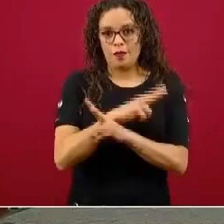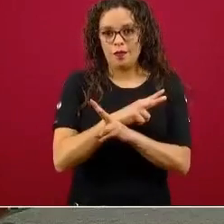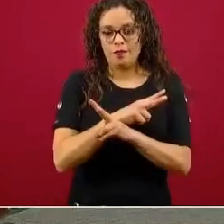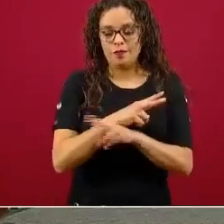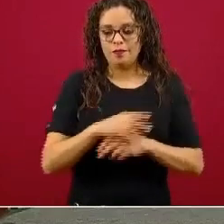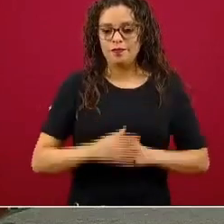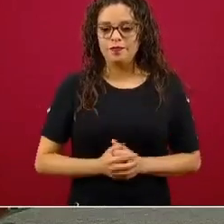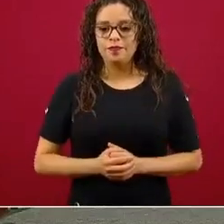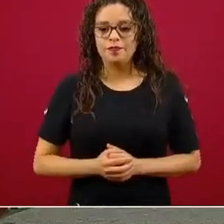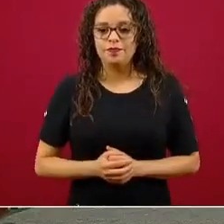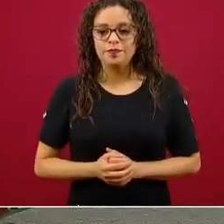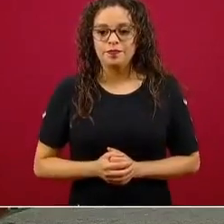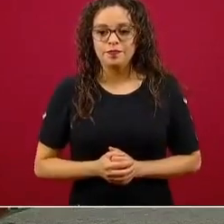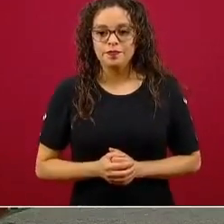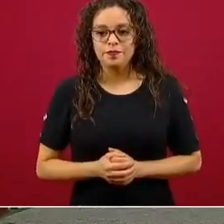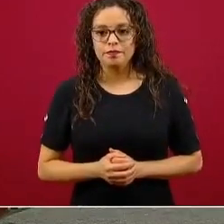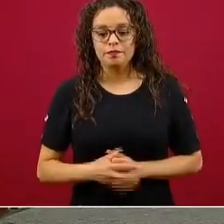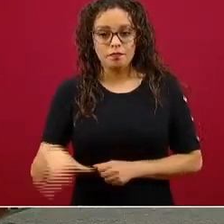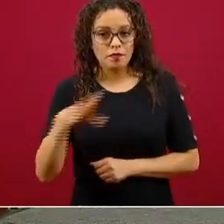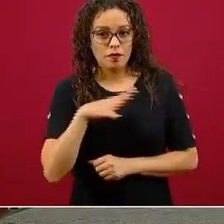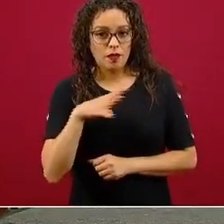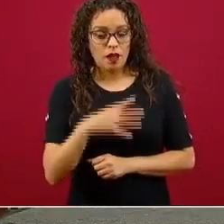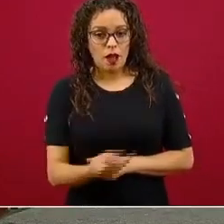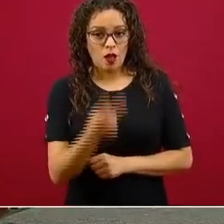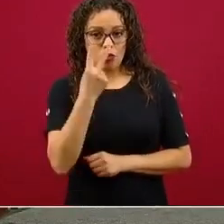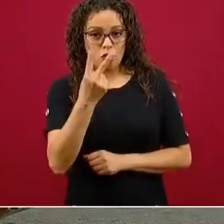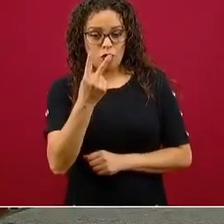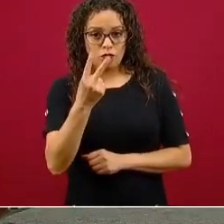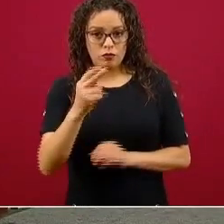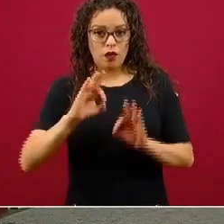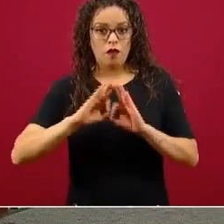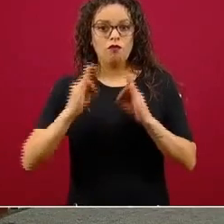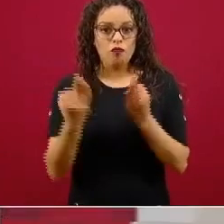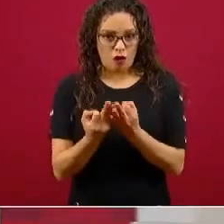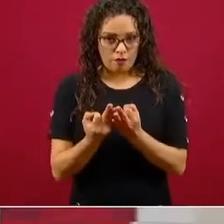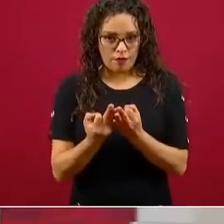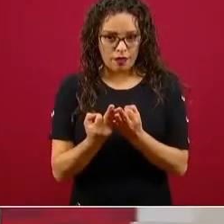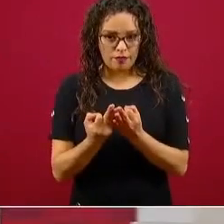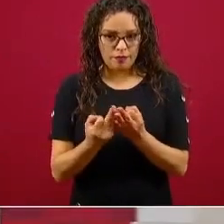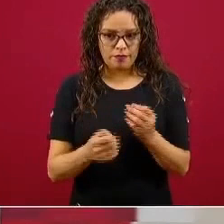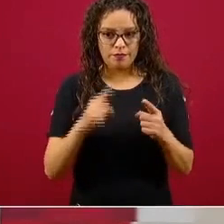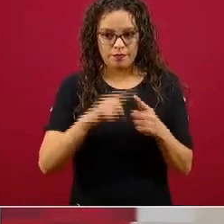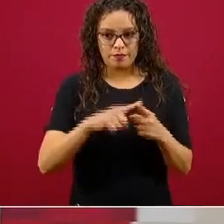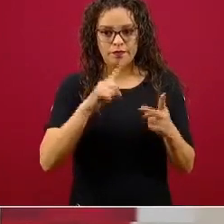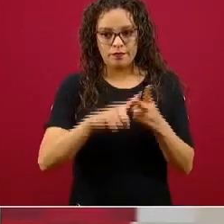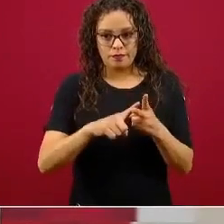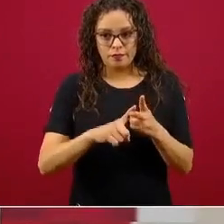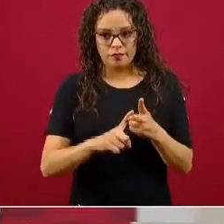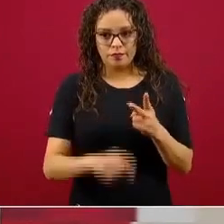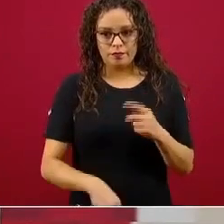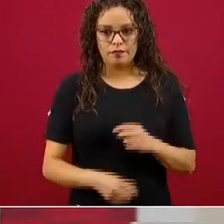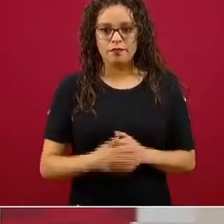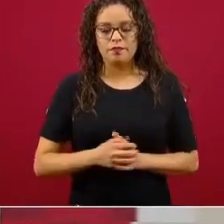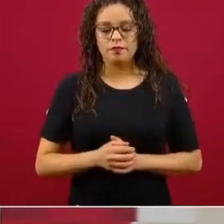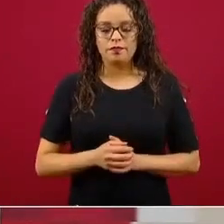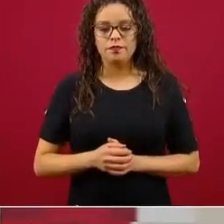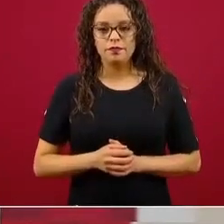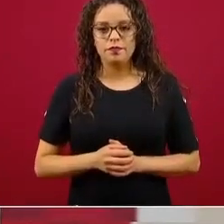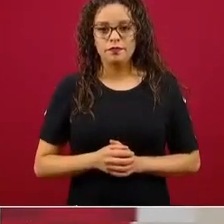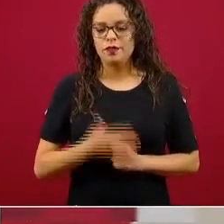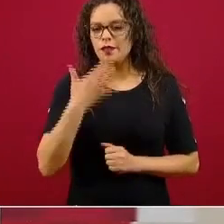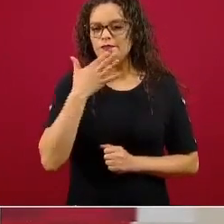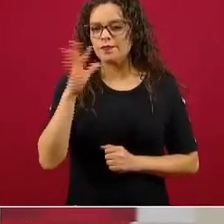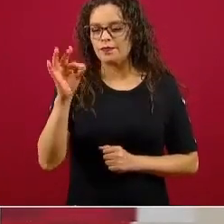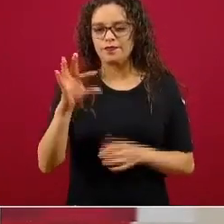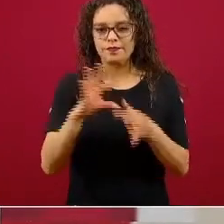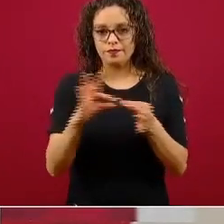Y existen 2 posibilidades básicas, o así lo vamos a plantear de manera simple, 2 posibilidades básicas. El virus